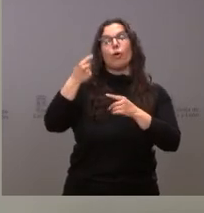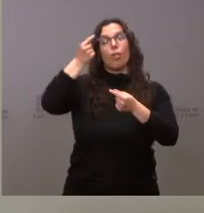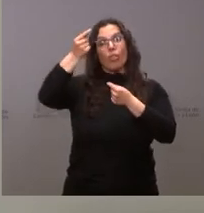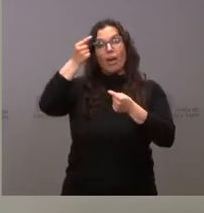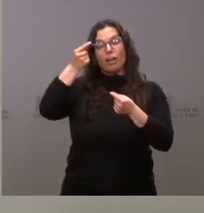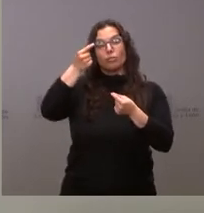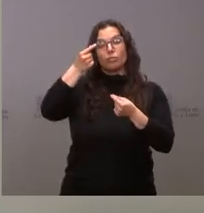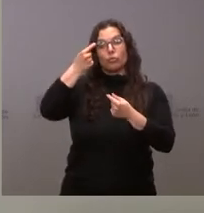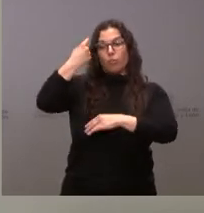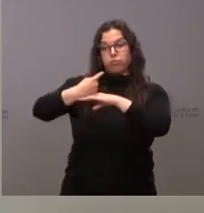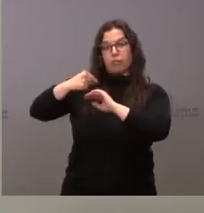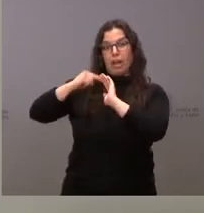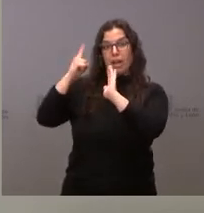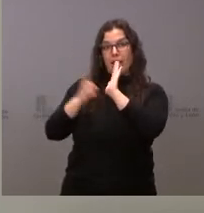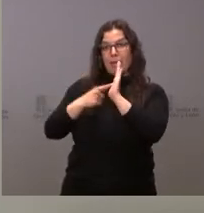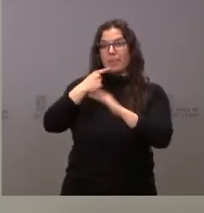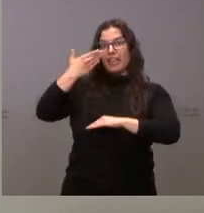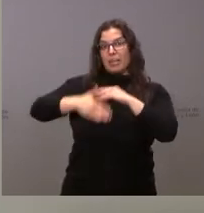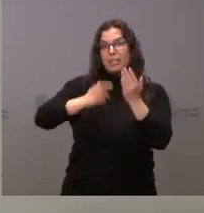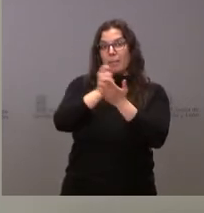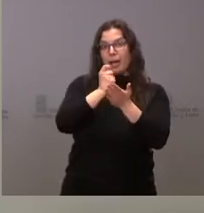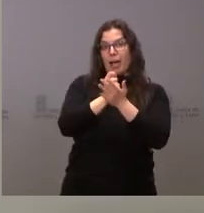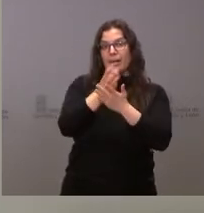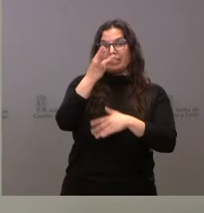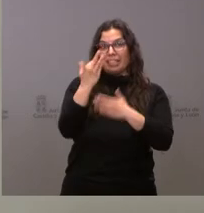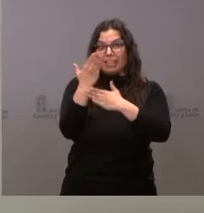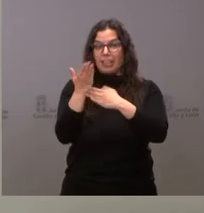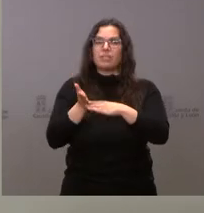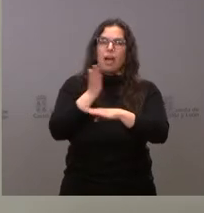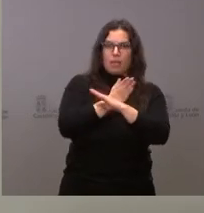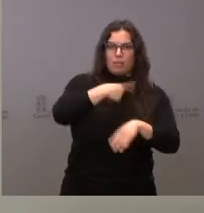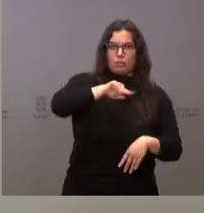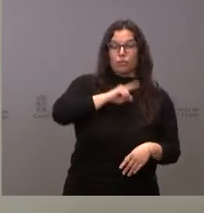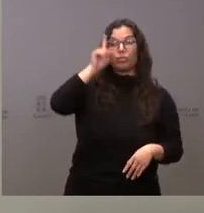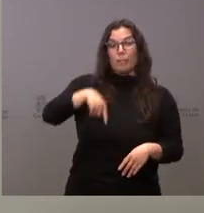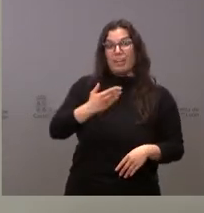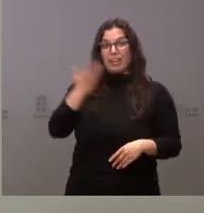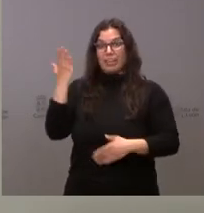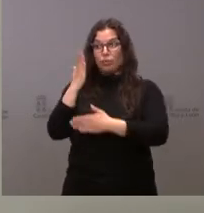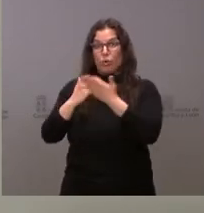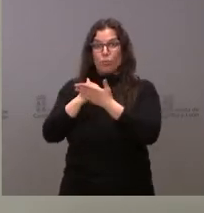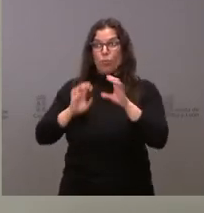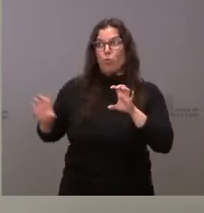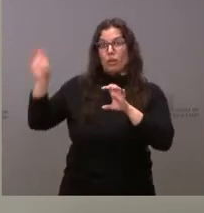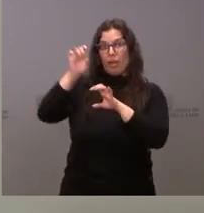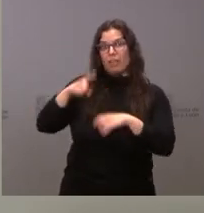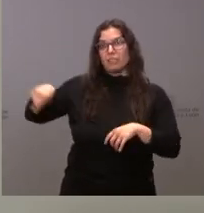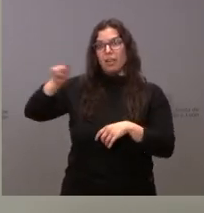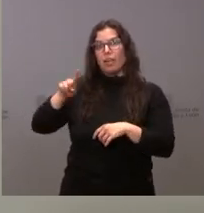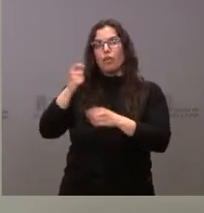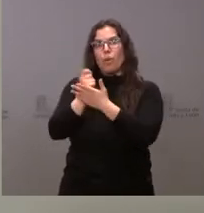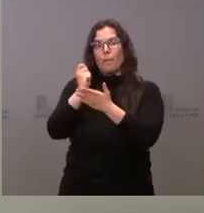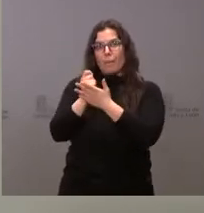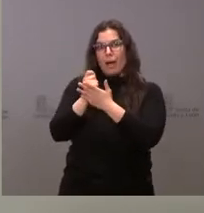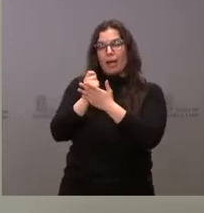establecido por la ley que son 30 días también por debajo de la media de las comunidades autónomas de españa que está por encima de los 26 días